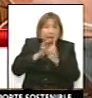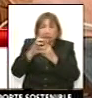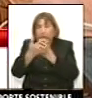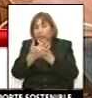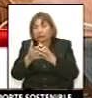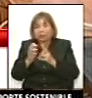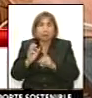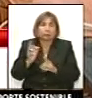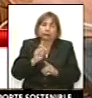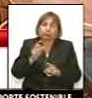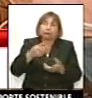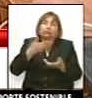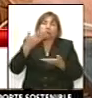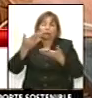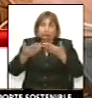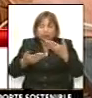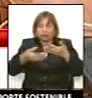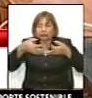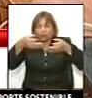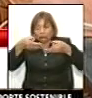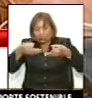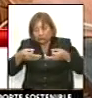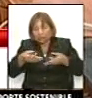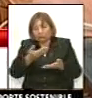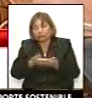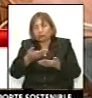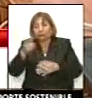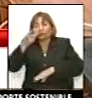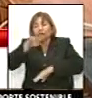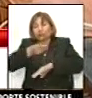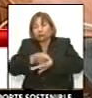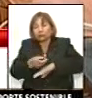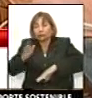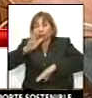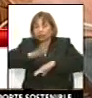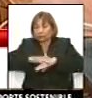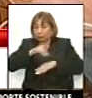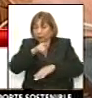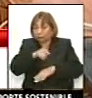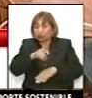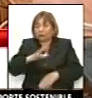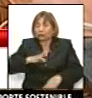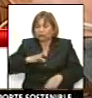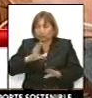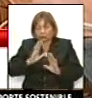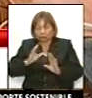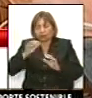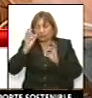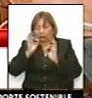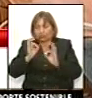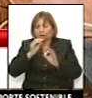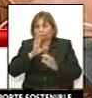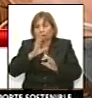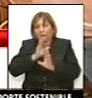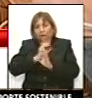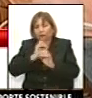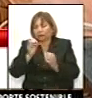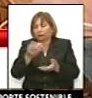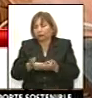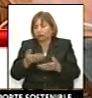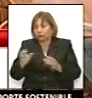sus descargos respecto de la denuncia por la comisión de una falta ética se circunscriban a los